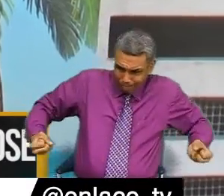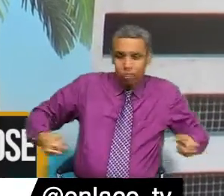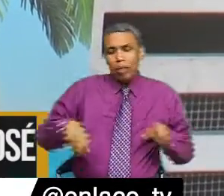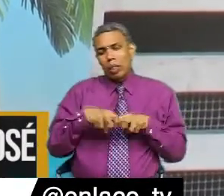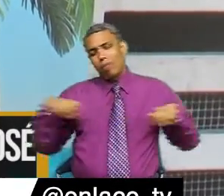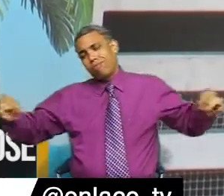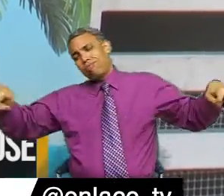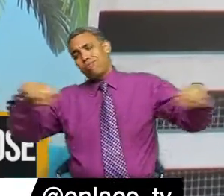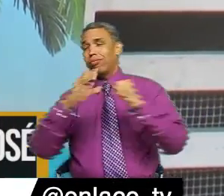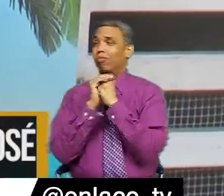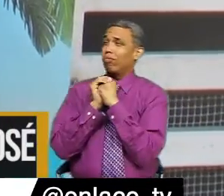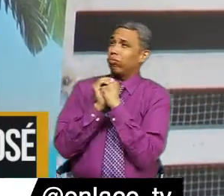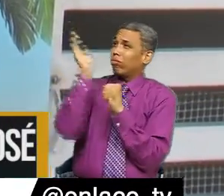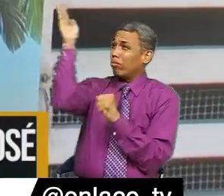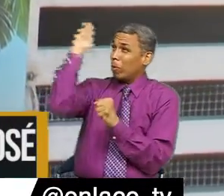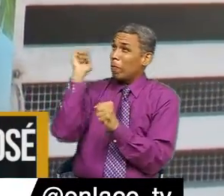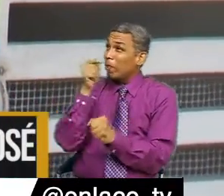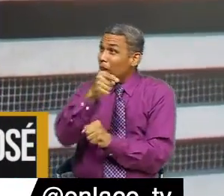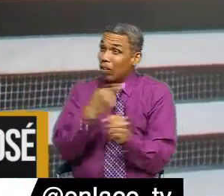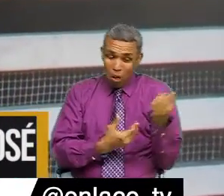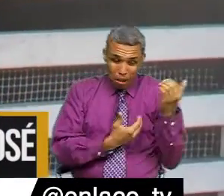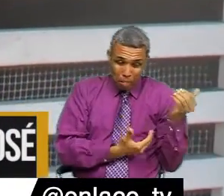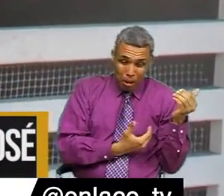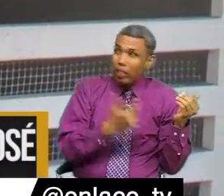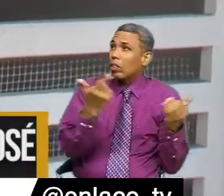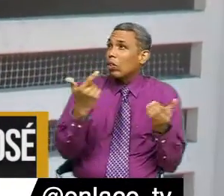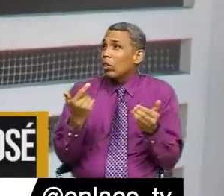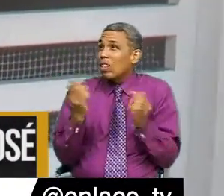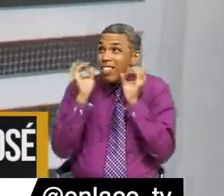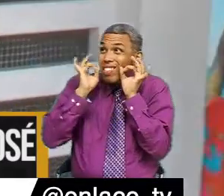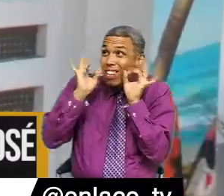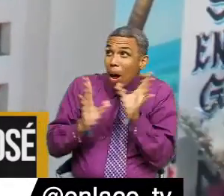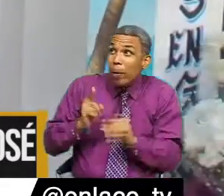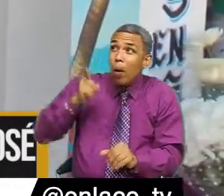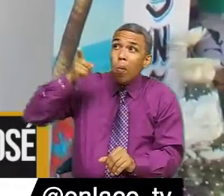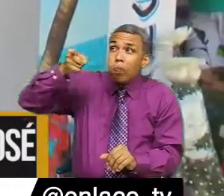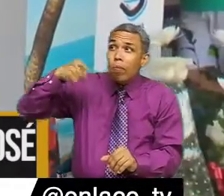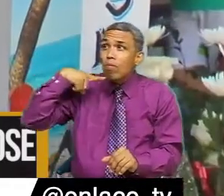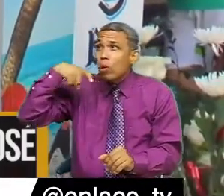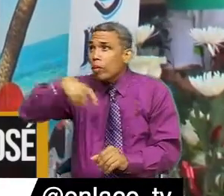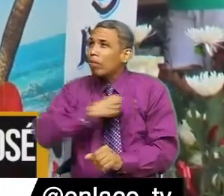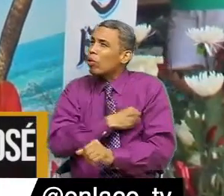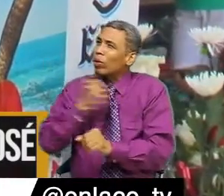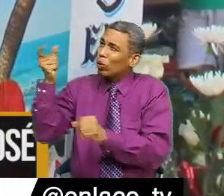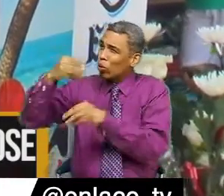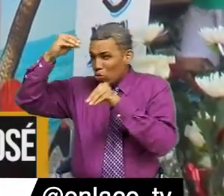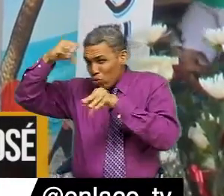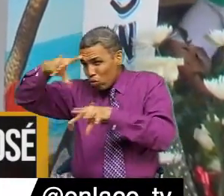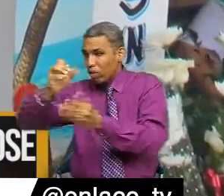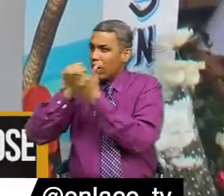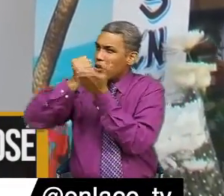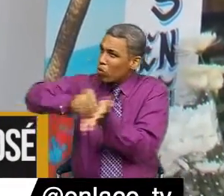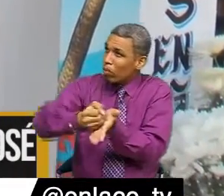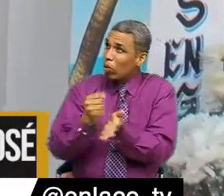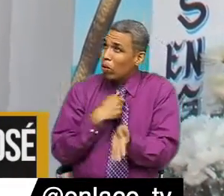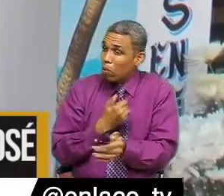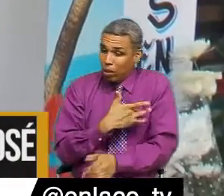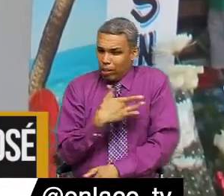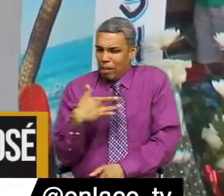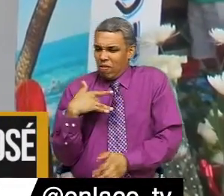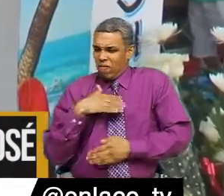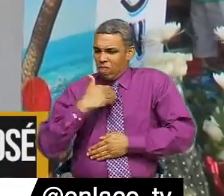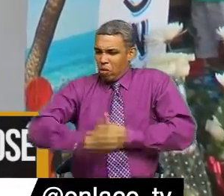hoy lucha por su vida y que hoy está rodeado del amor no solamente de su familia, sino de los barranqueños. Esa es una iniciativa que